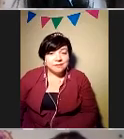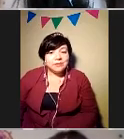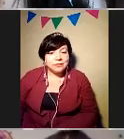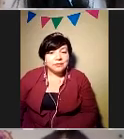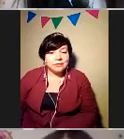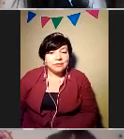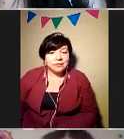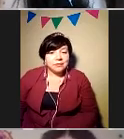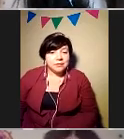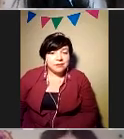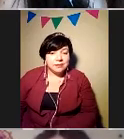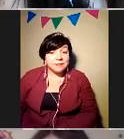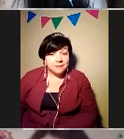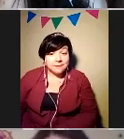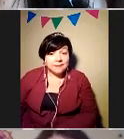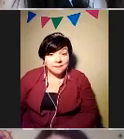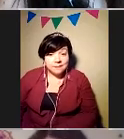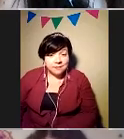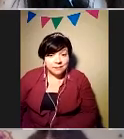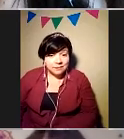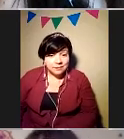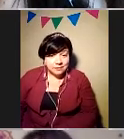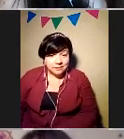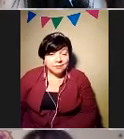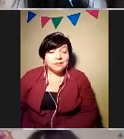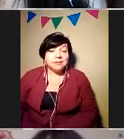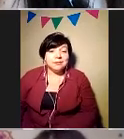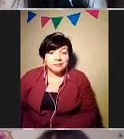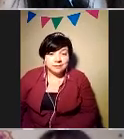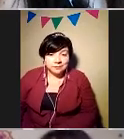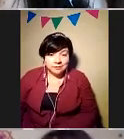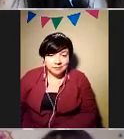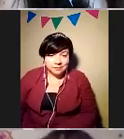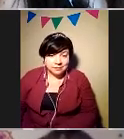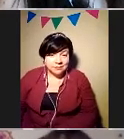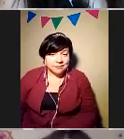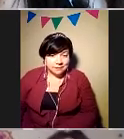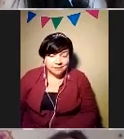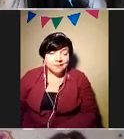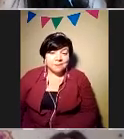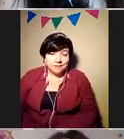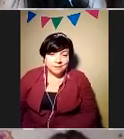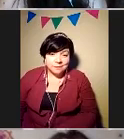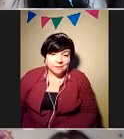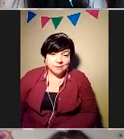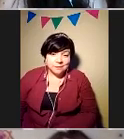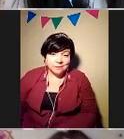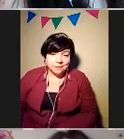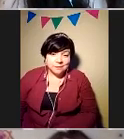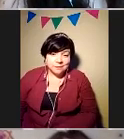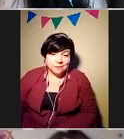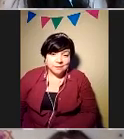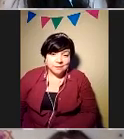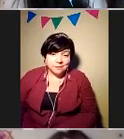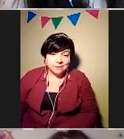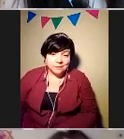falda se viera como un tubo, pero la... Y eso lo inventó un hombre también, porque le gustaba ver a su esposa así. Pero nunca nadie le preguntó a esa señora si